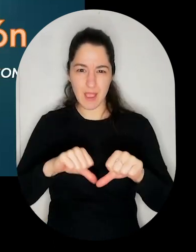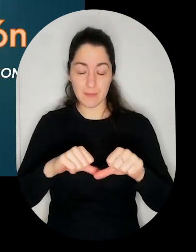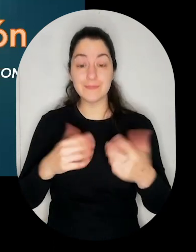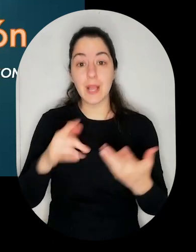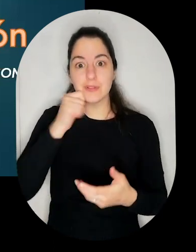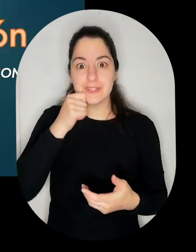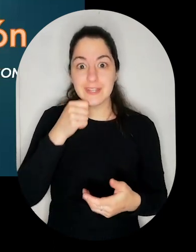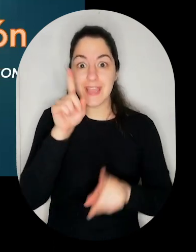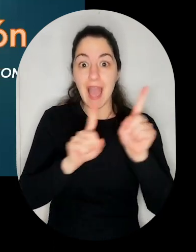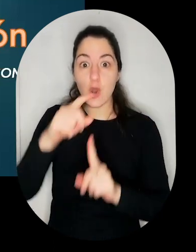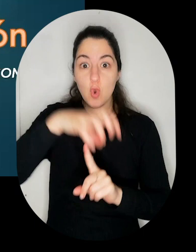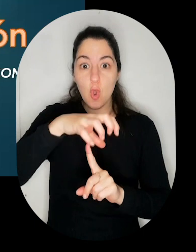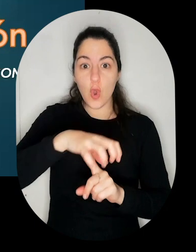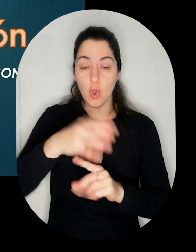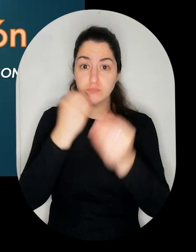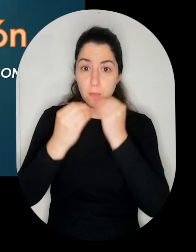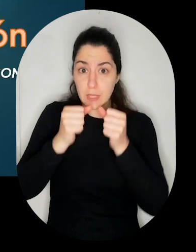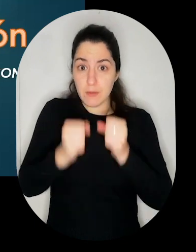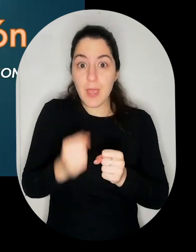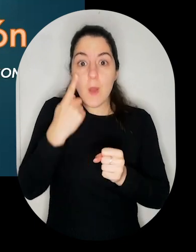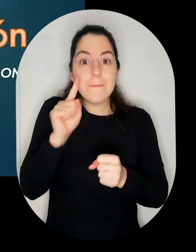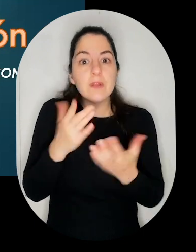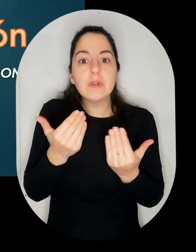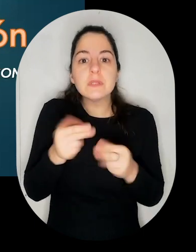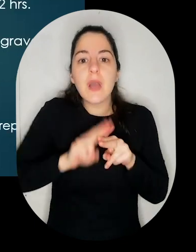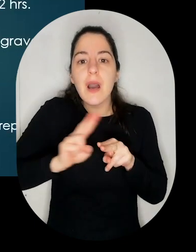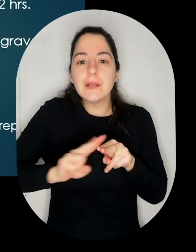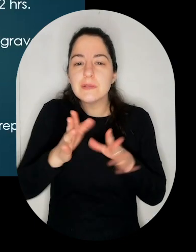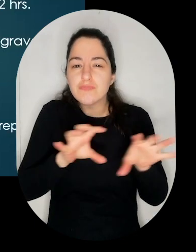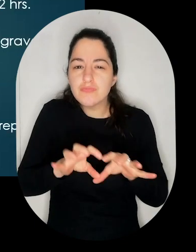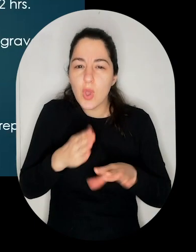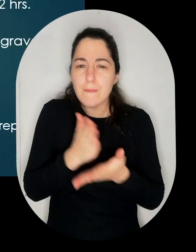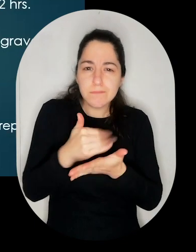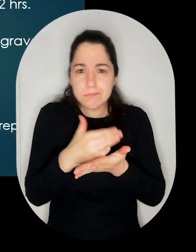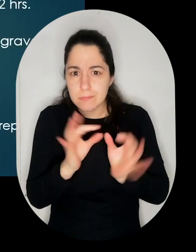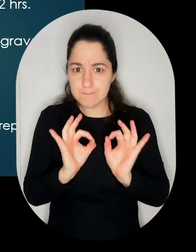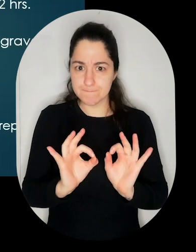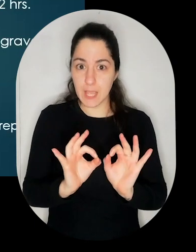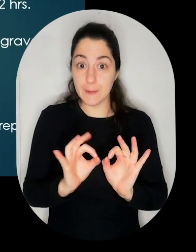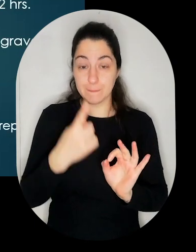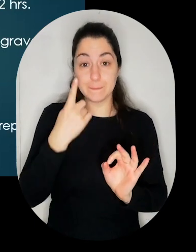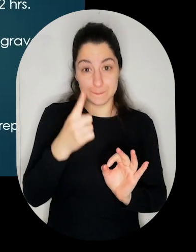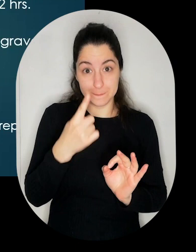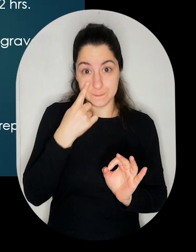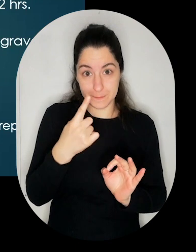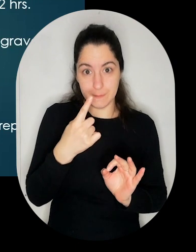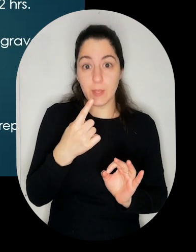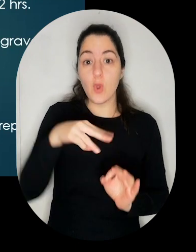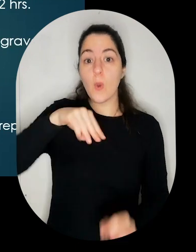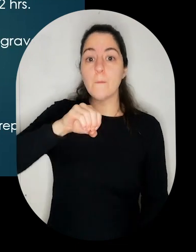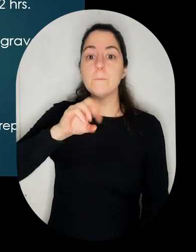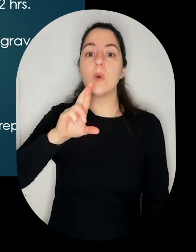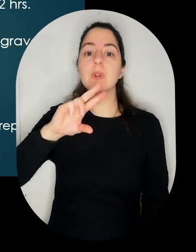cuando hay hongos comestibles que requieren precauciones especiales para su consumo adecuado. Tenemos morchelas y